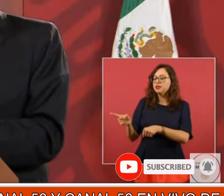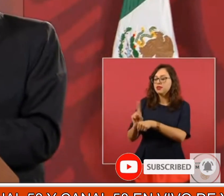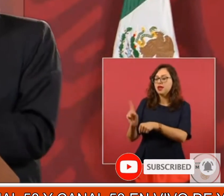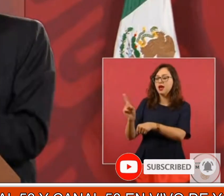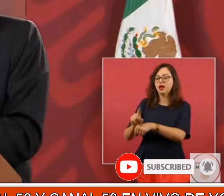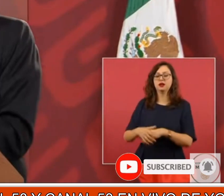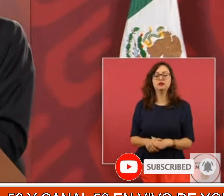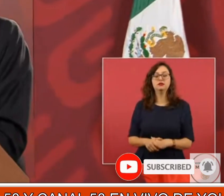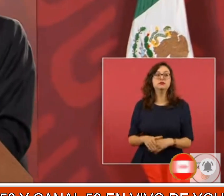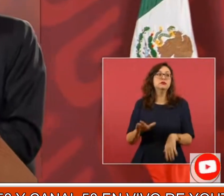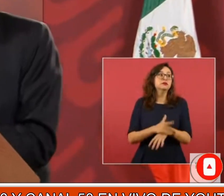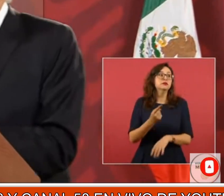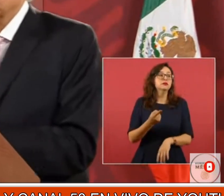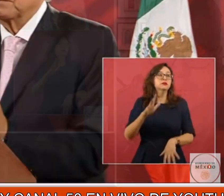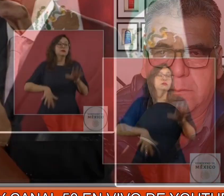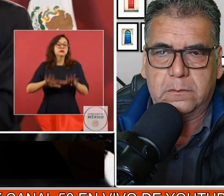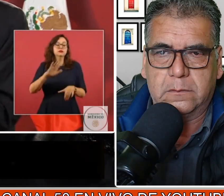médico de lunes a viernes.